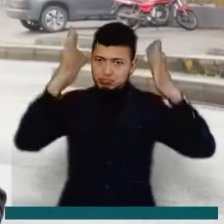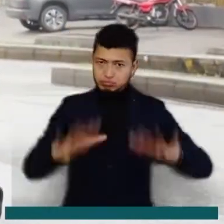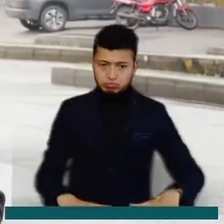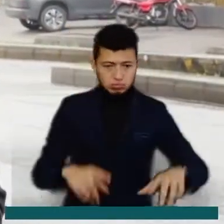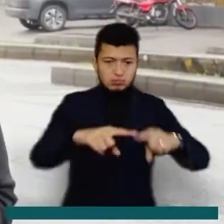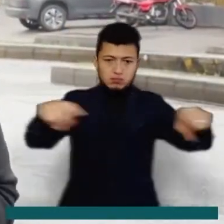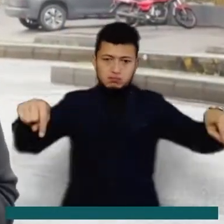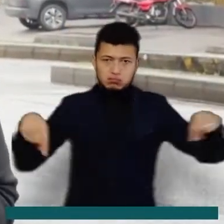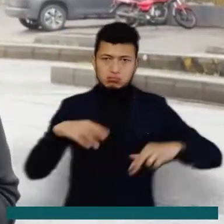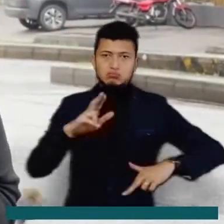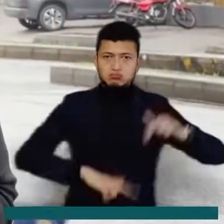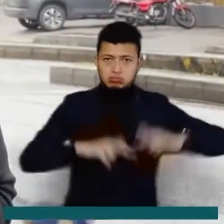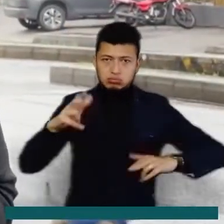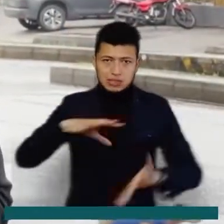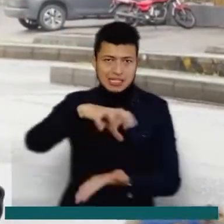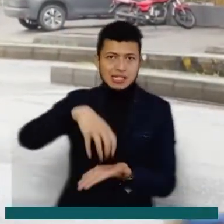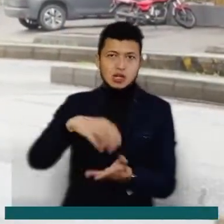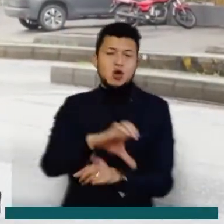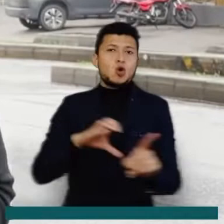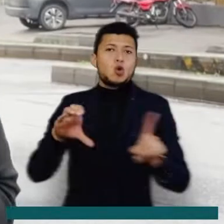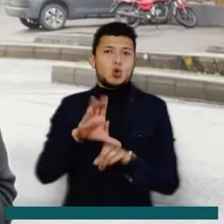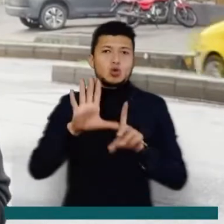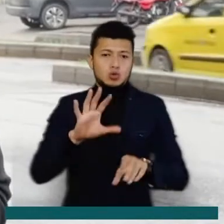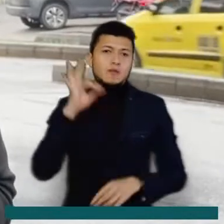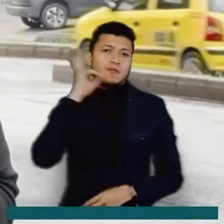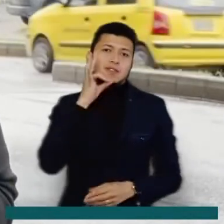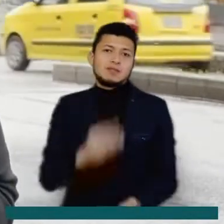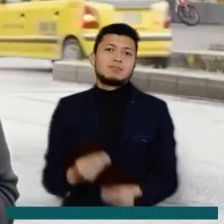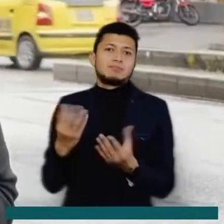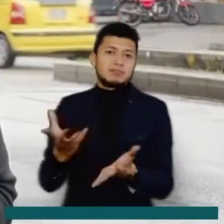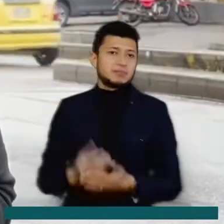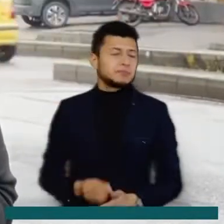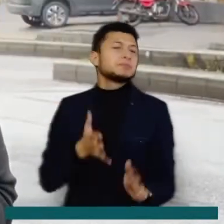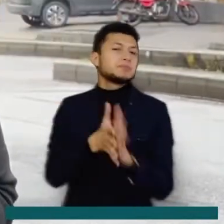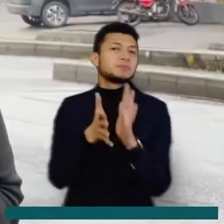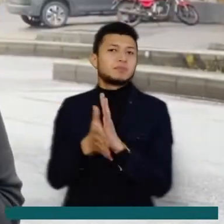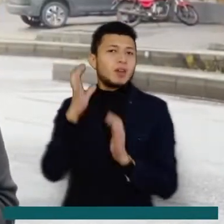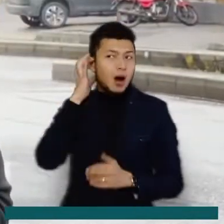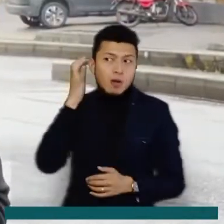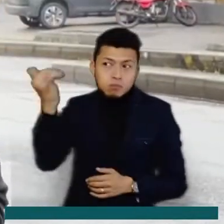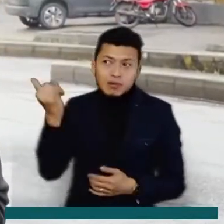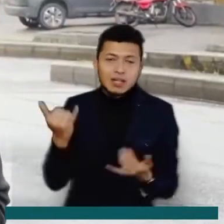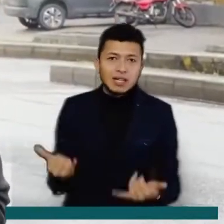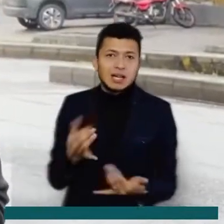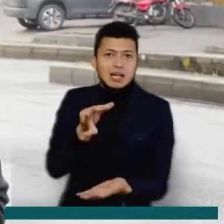actualmente en el lote donde se construirá el gran centro cultural para Villavicencio.